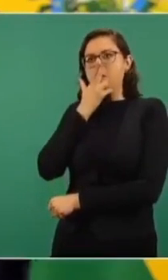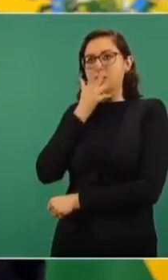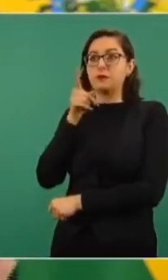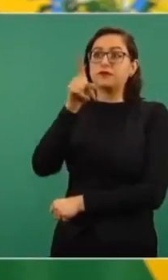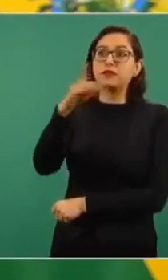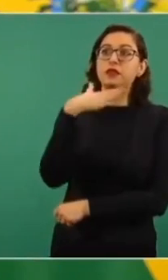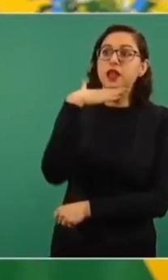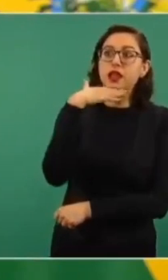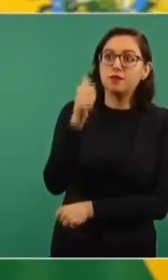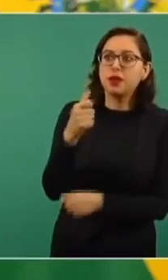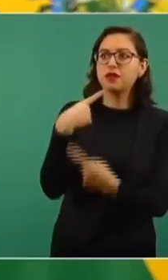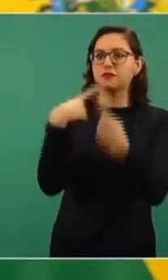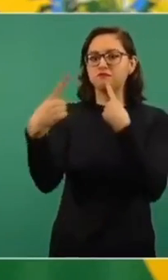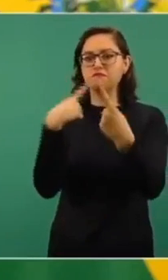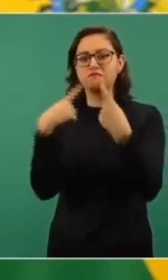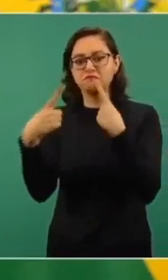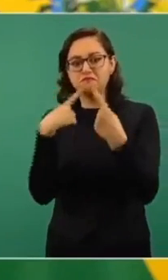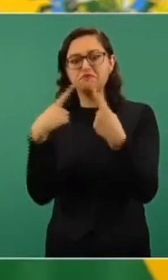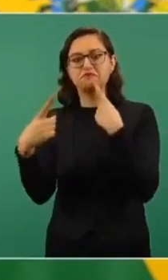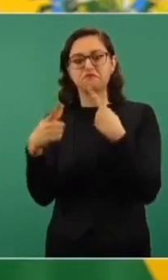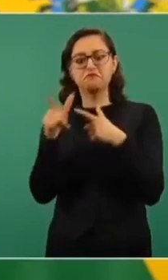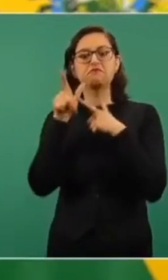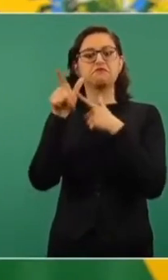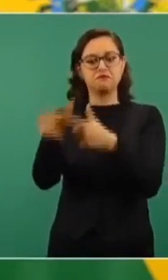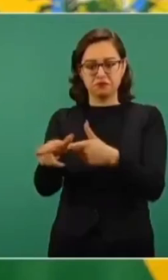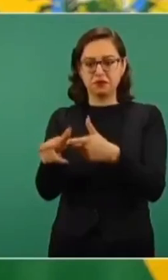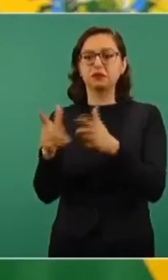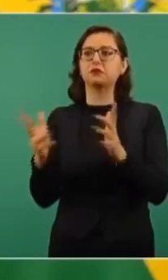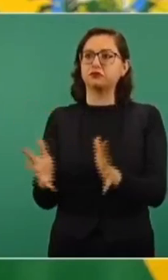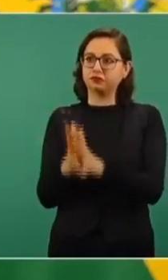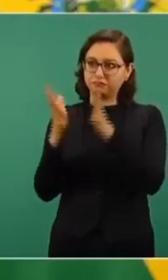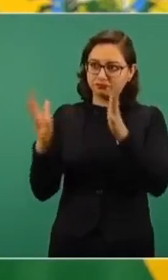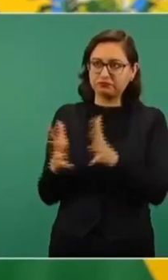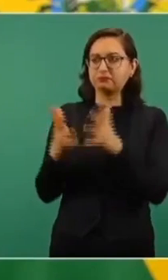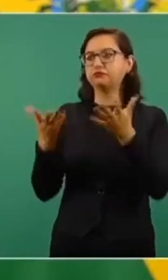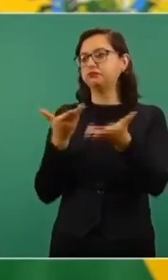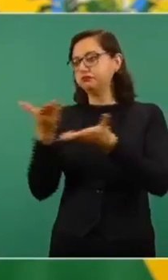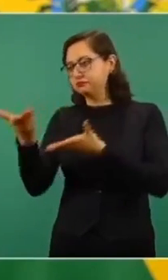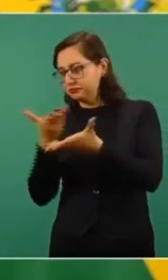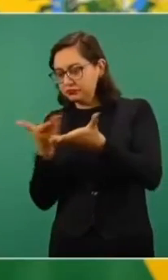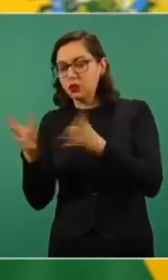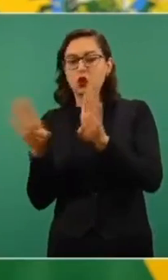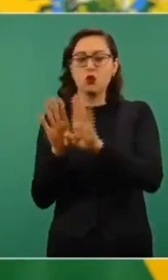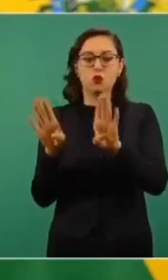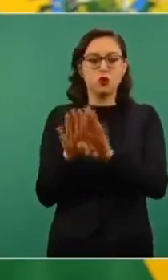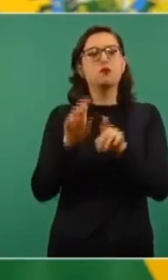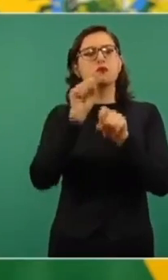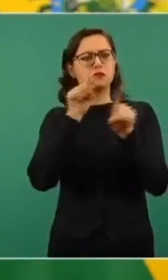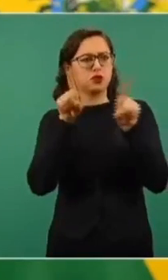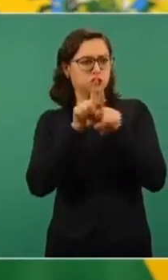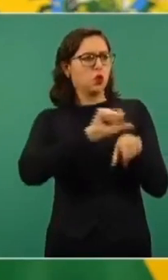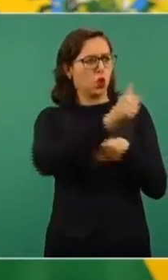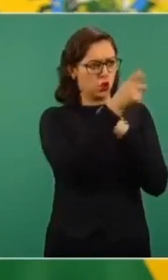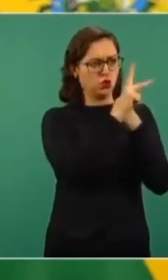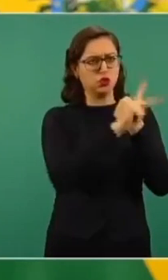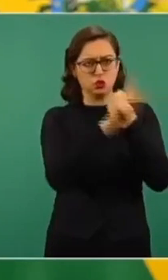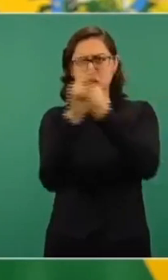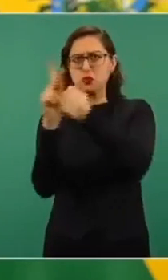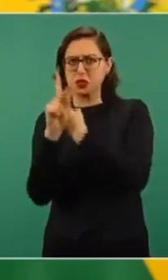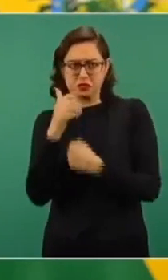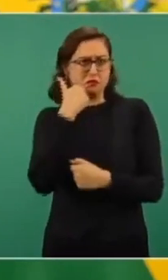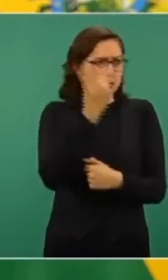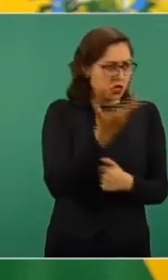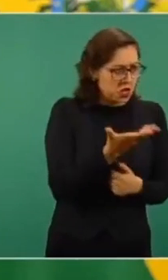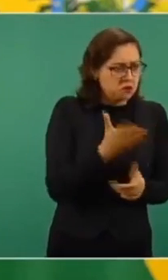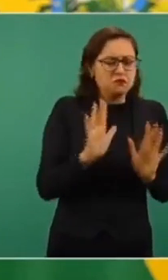Alemania, y bueno, ¿por qué no abrirnos también a otros países que pudieran hacer un mejor trabajo y ofrecernos una mejor